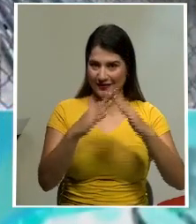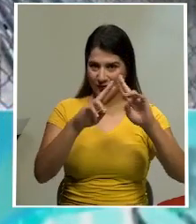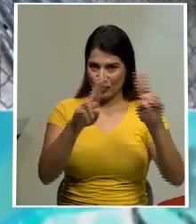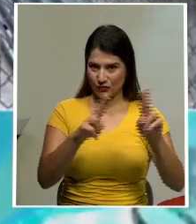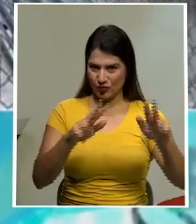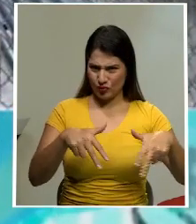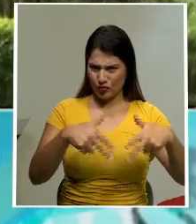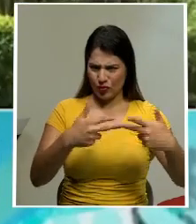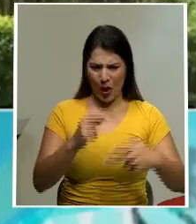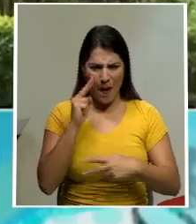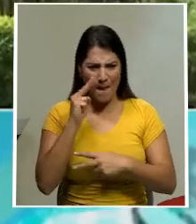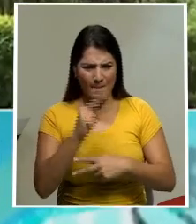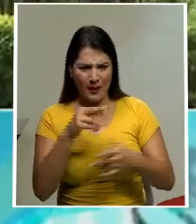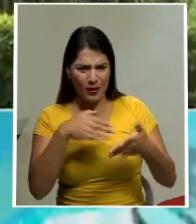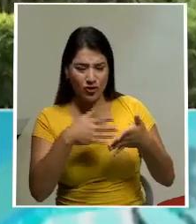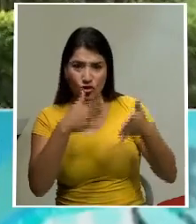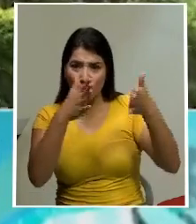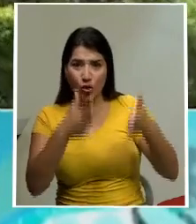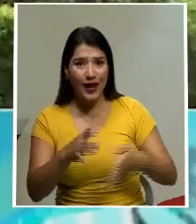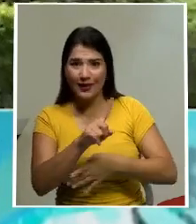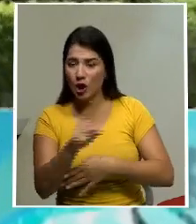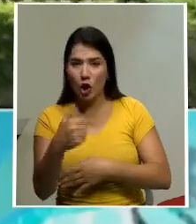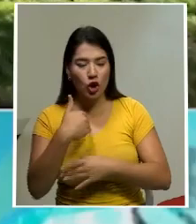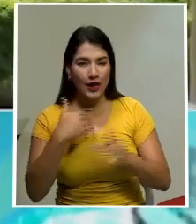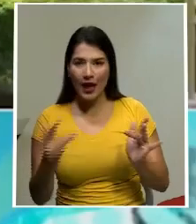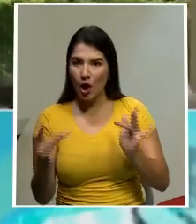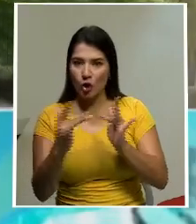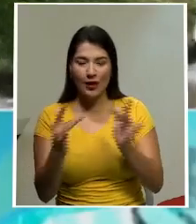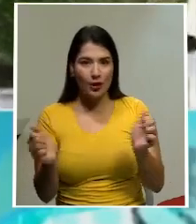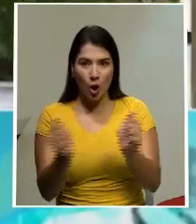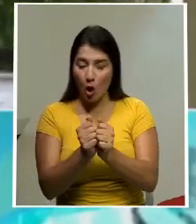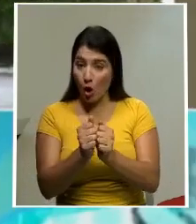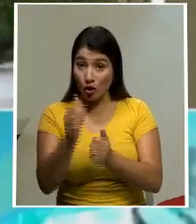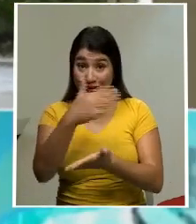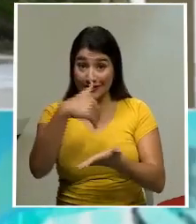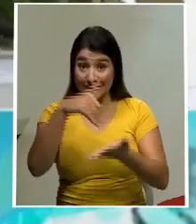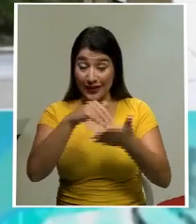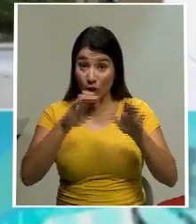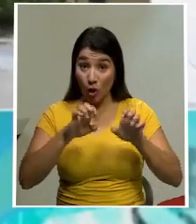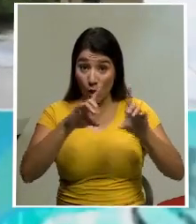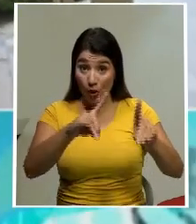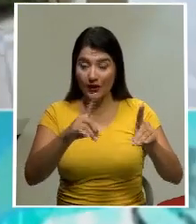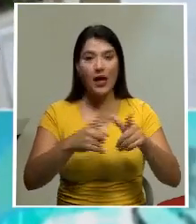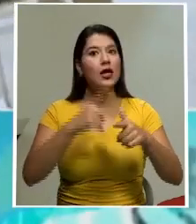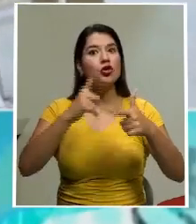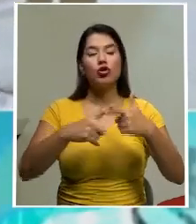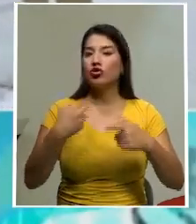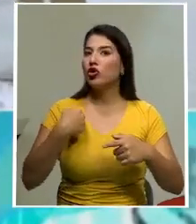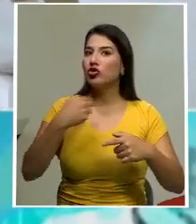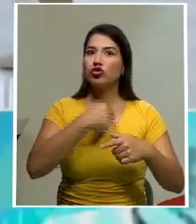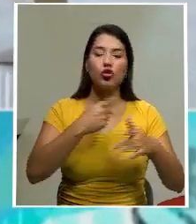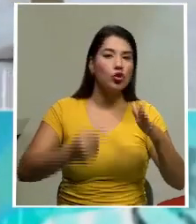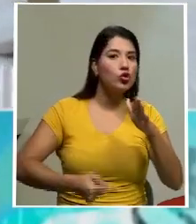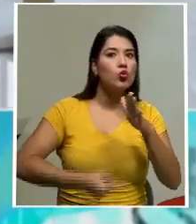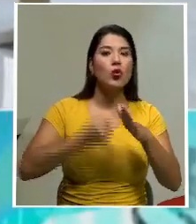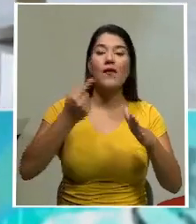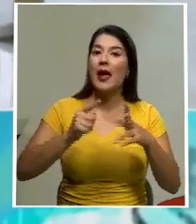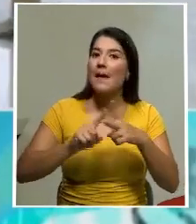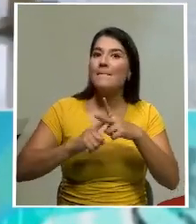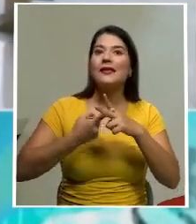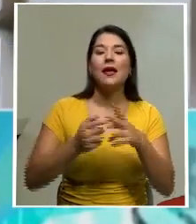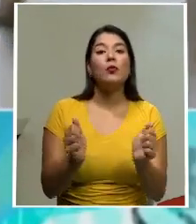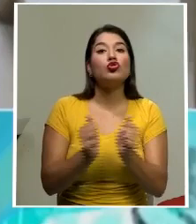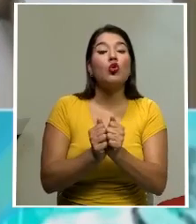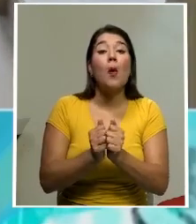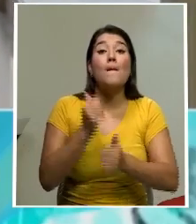que no tenían ese vínculo con el centro educativo, inmediatamente pusimos las alertas, aplicamos el